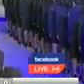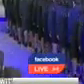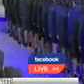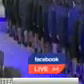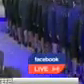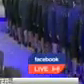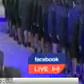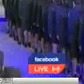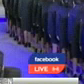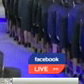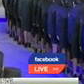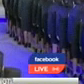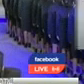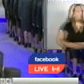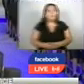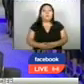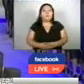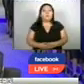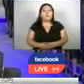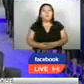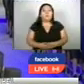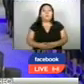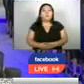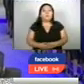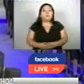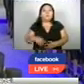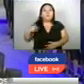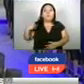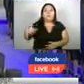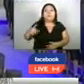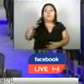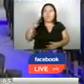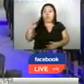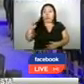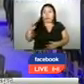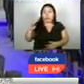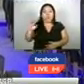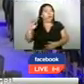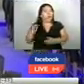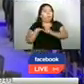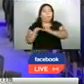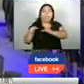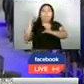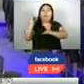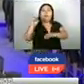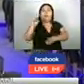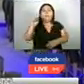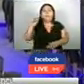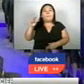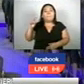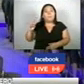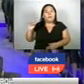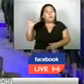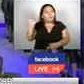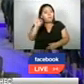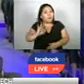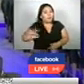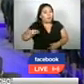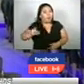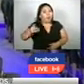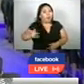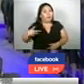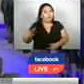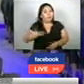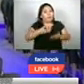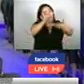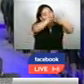El año 2021 le ganará al año 2020 para coronarse como el año más seguro desde que tenemos